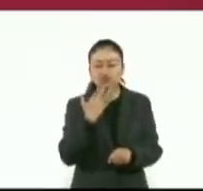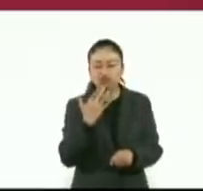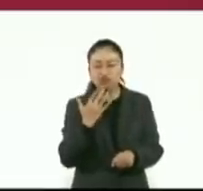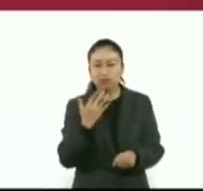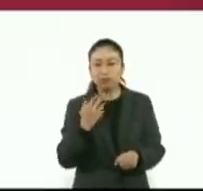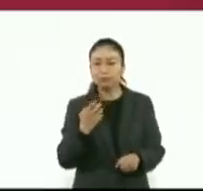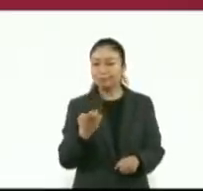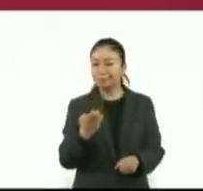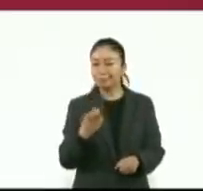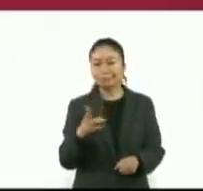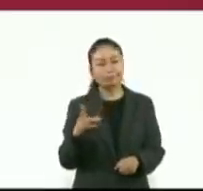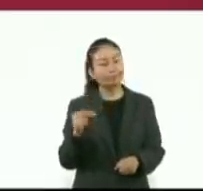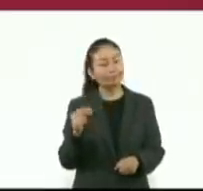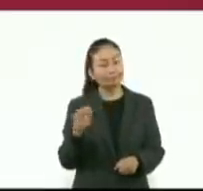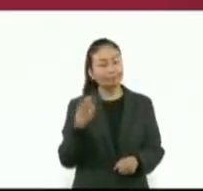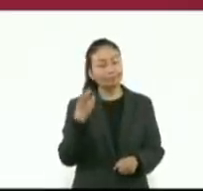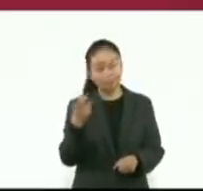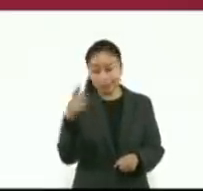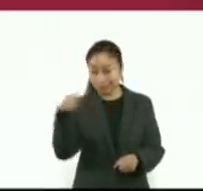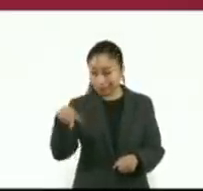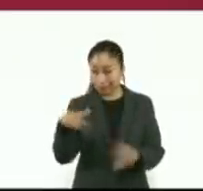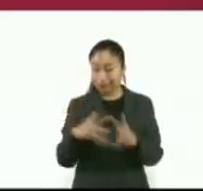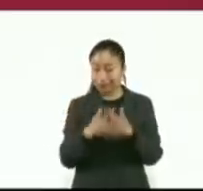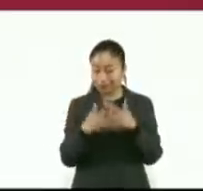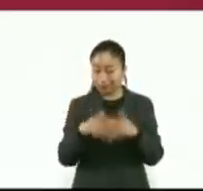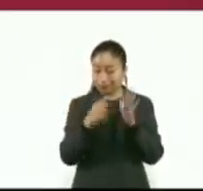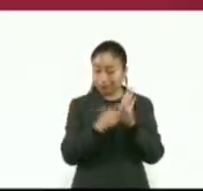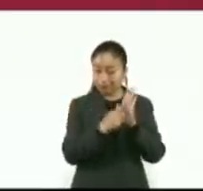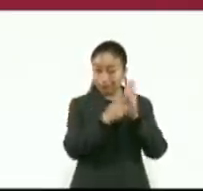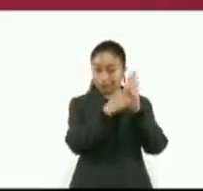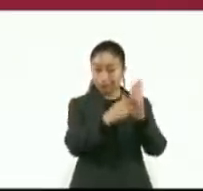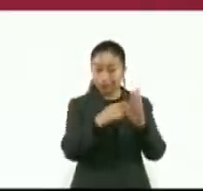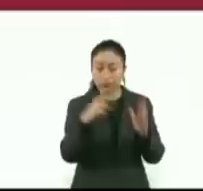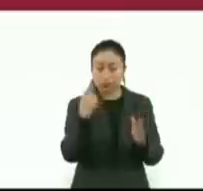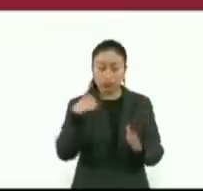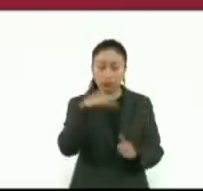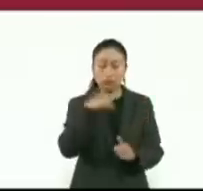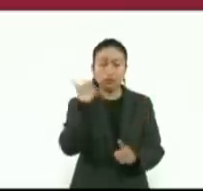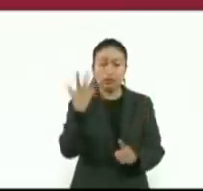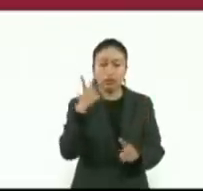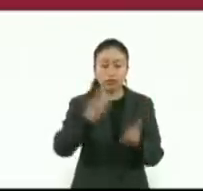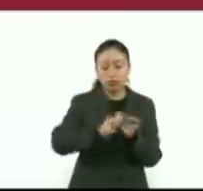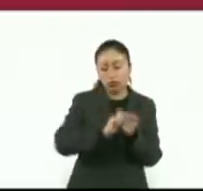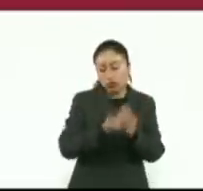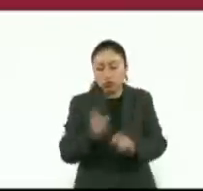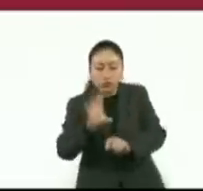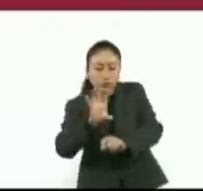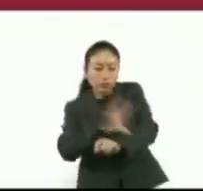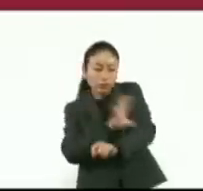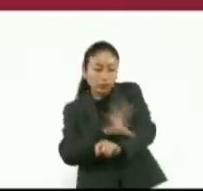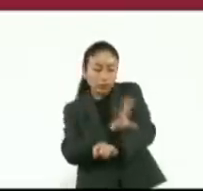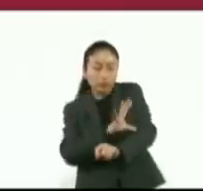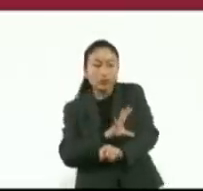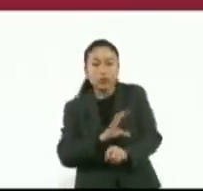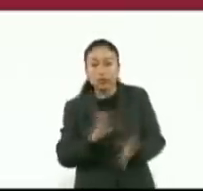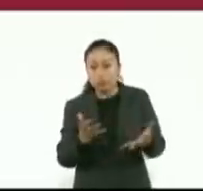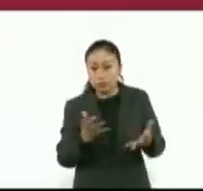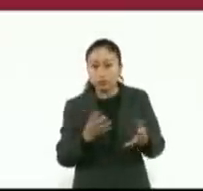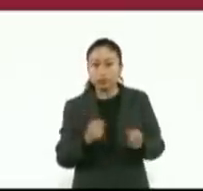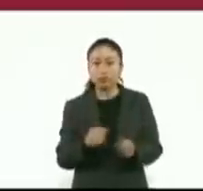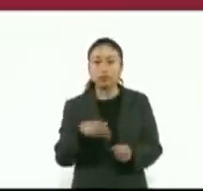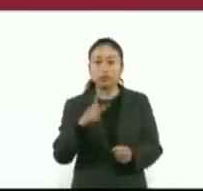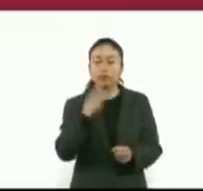es la demostración de que nosotros creemos en la transición energética, pero que esa